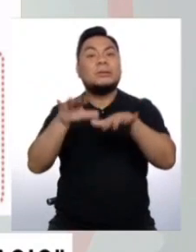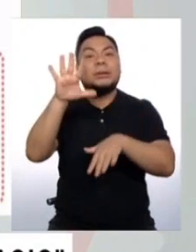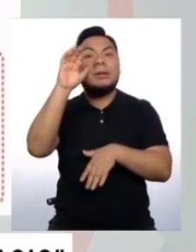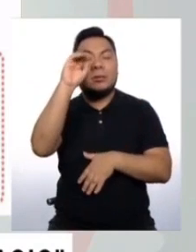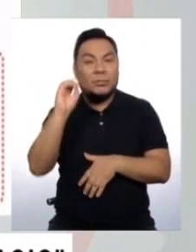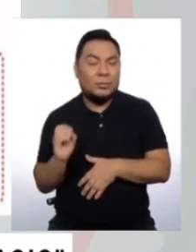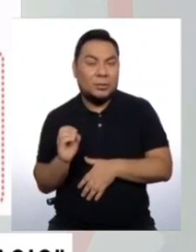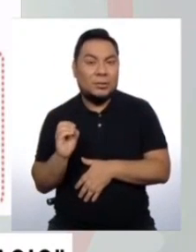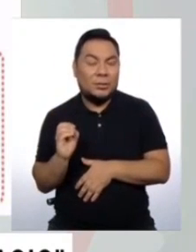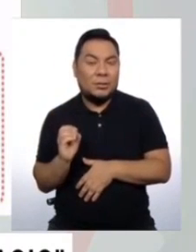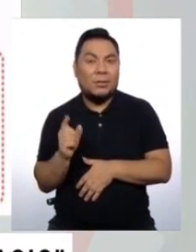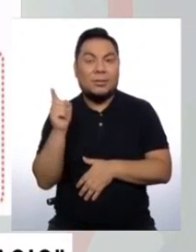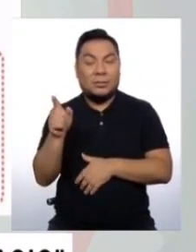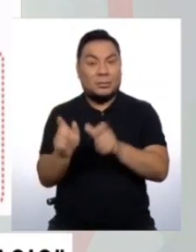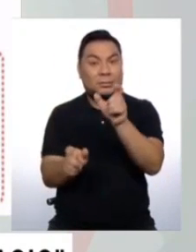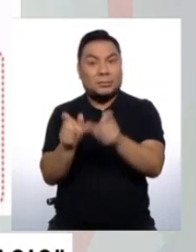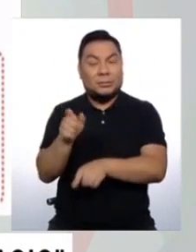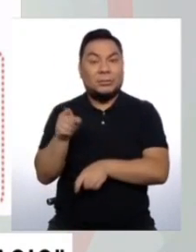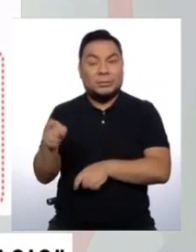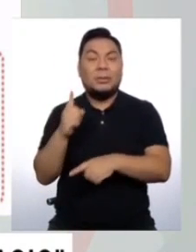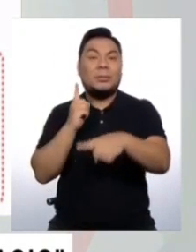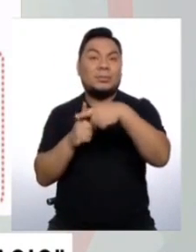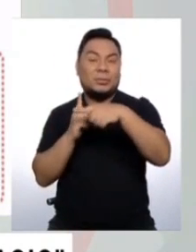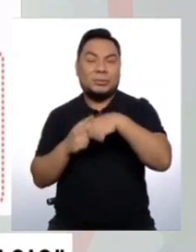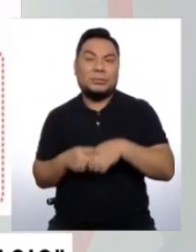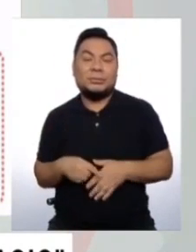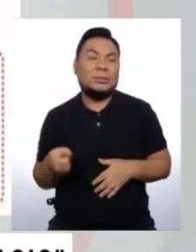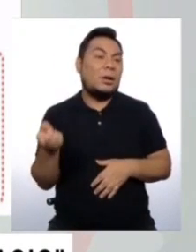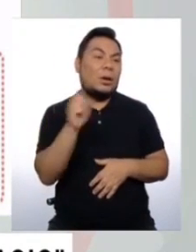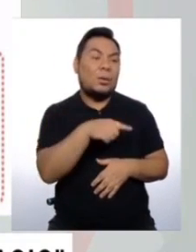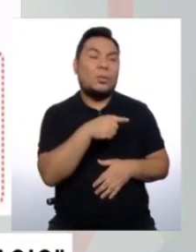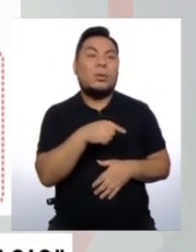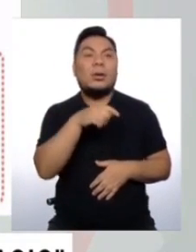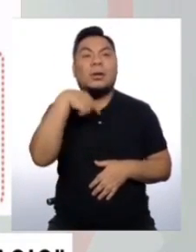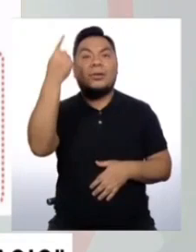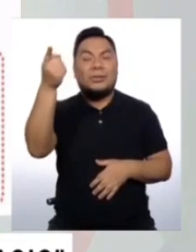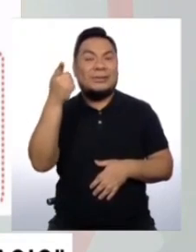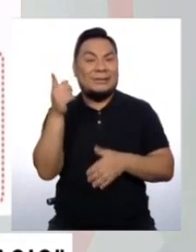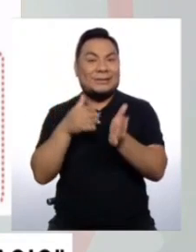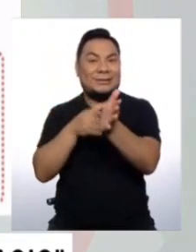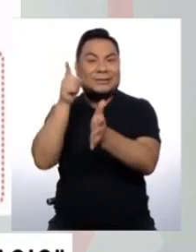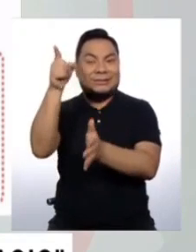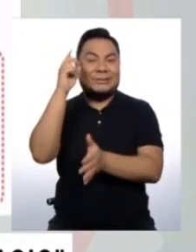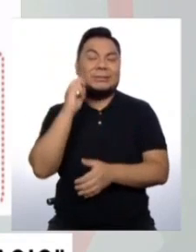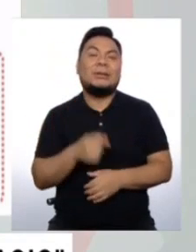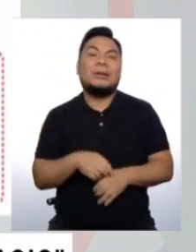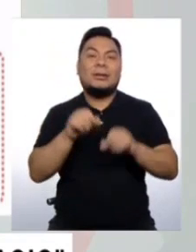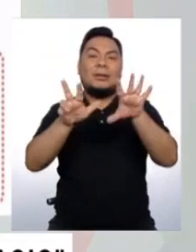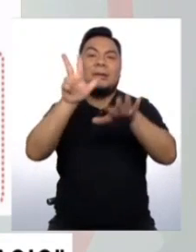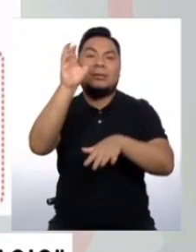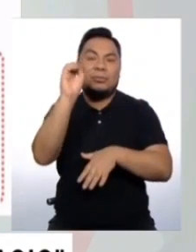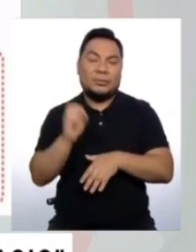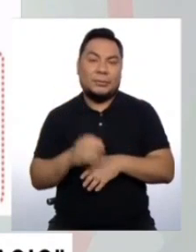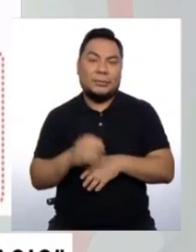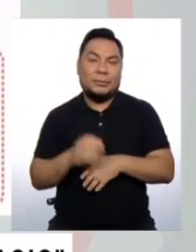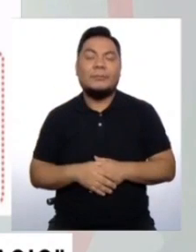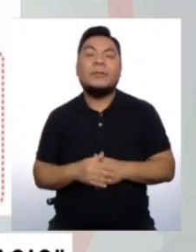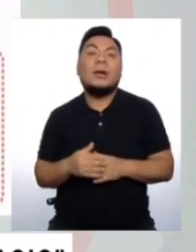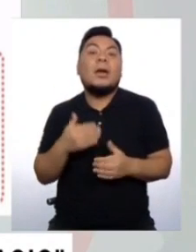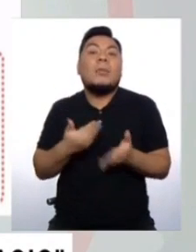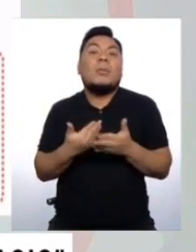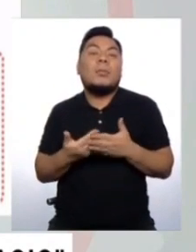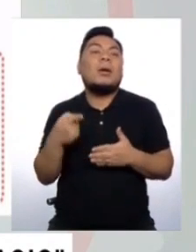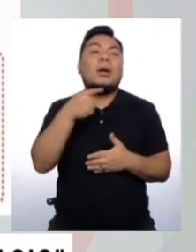15% de las personas positivas y la otra 13%. Y también hemos visto en la línea